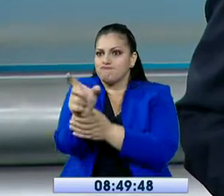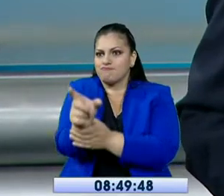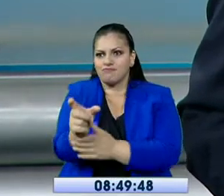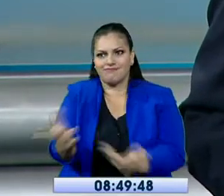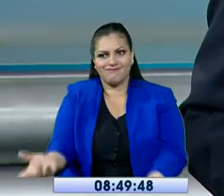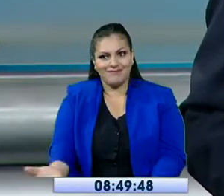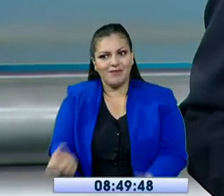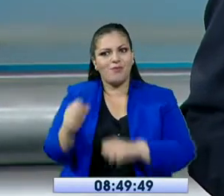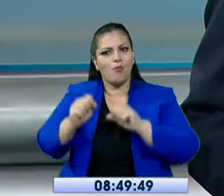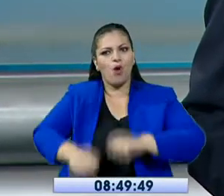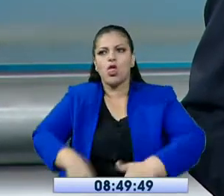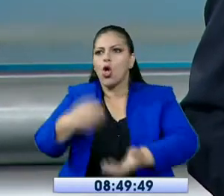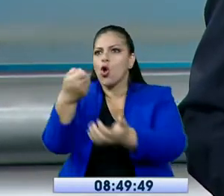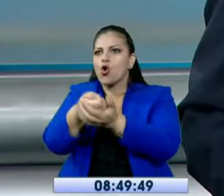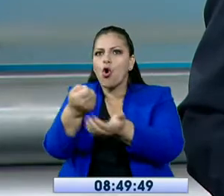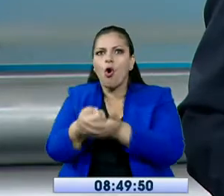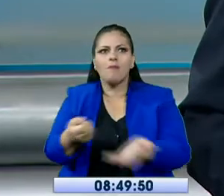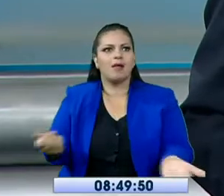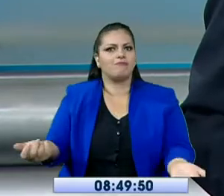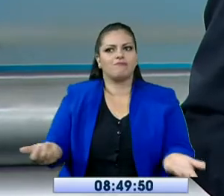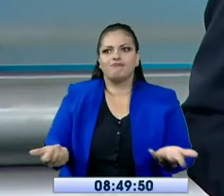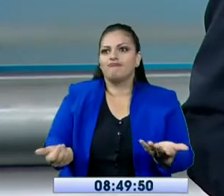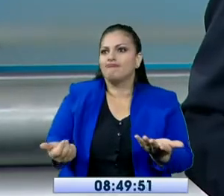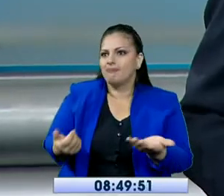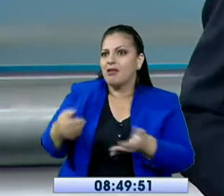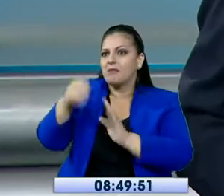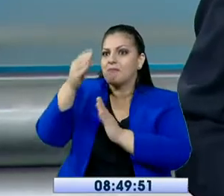sustanciales de precios en los productos que adquirían.